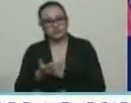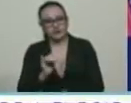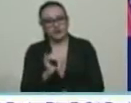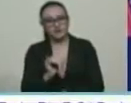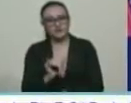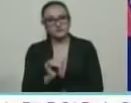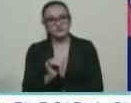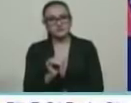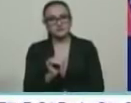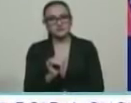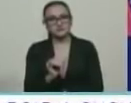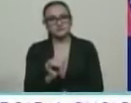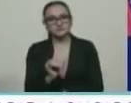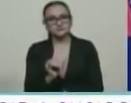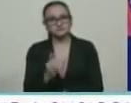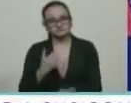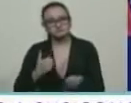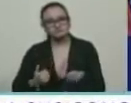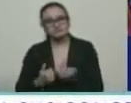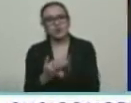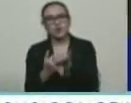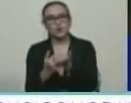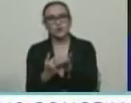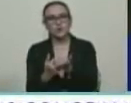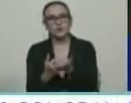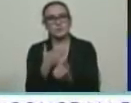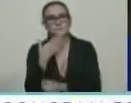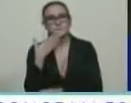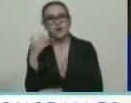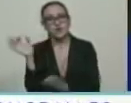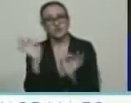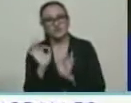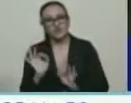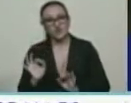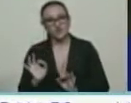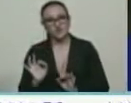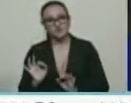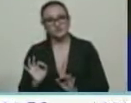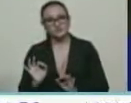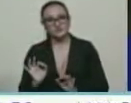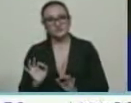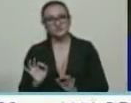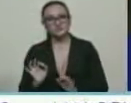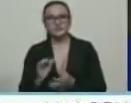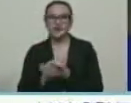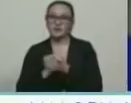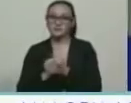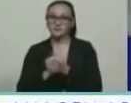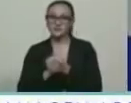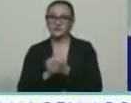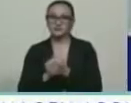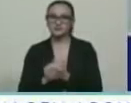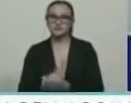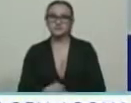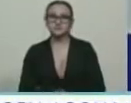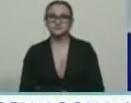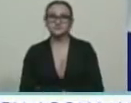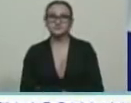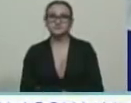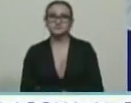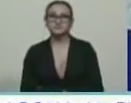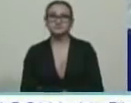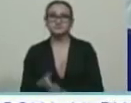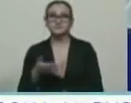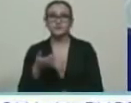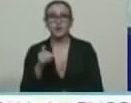y queremos beneficiarnos de la mejor manera de esta amistad. Y nosotros tenemos